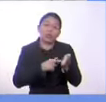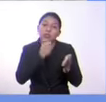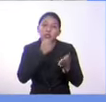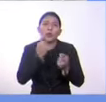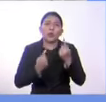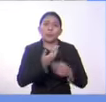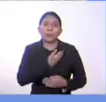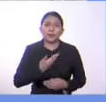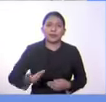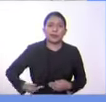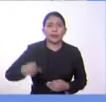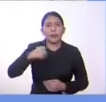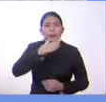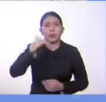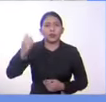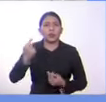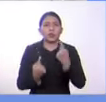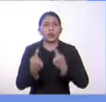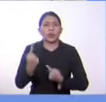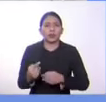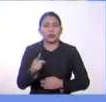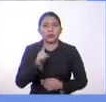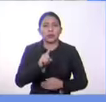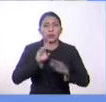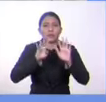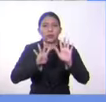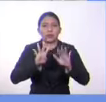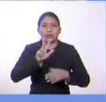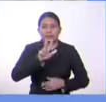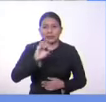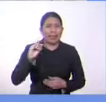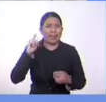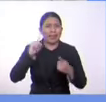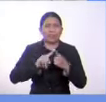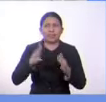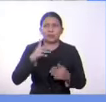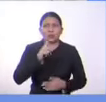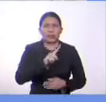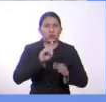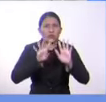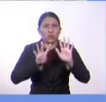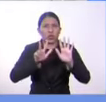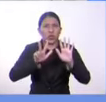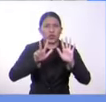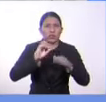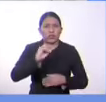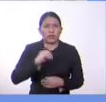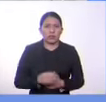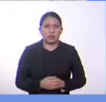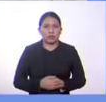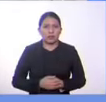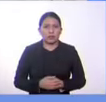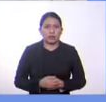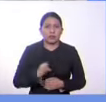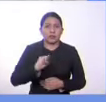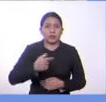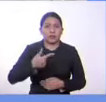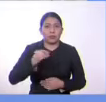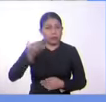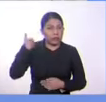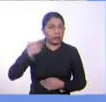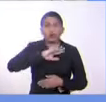del país desde 1930 hasta mediados de 1980 del siglo pasado. Todos